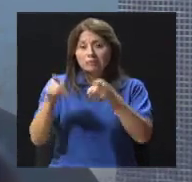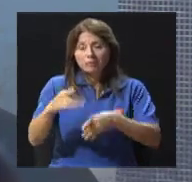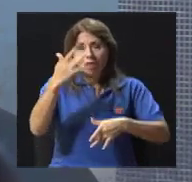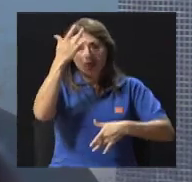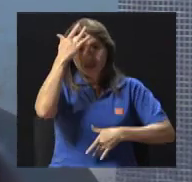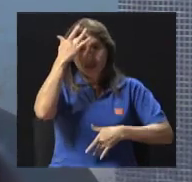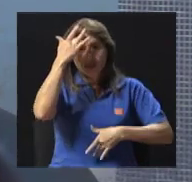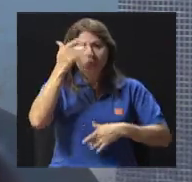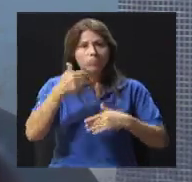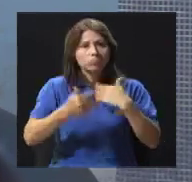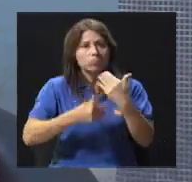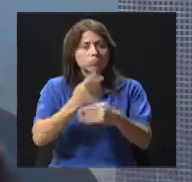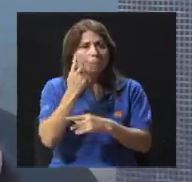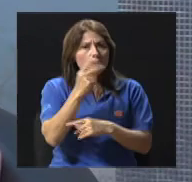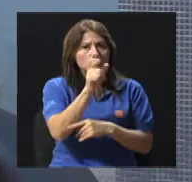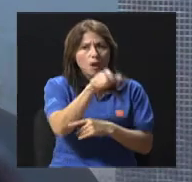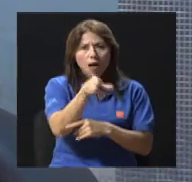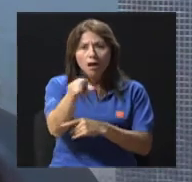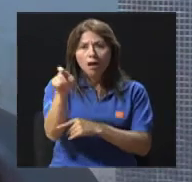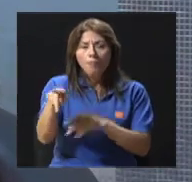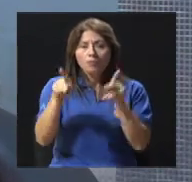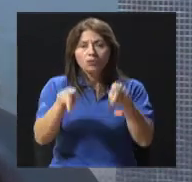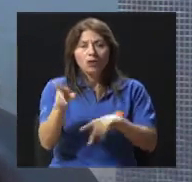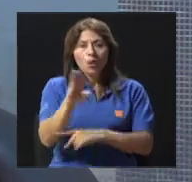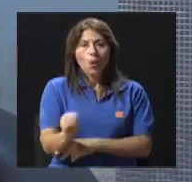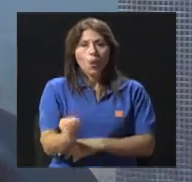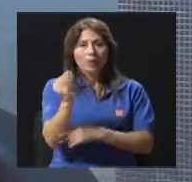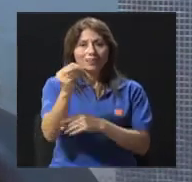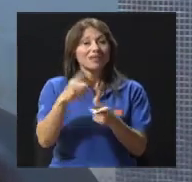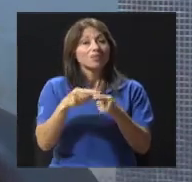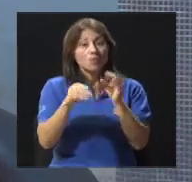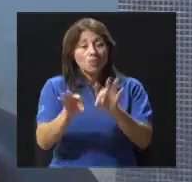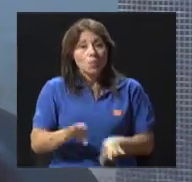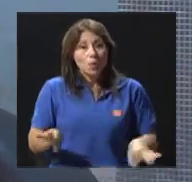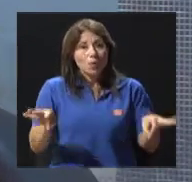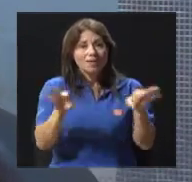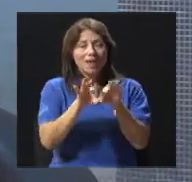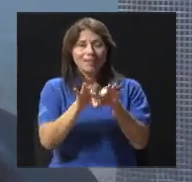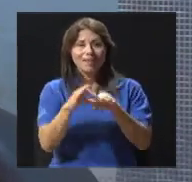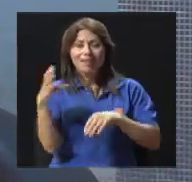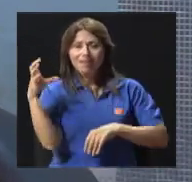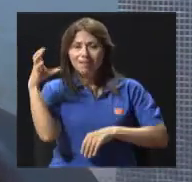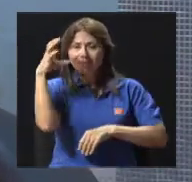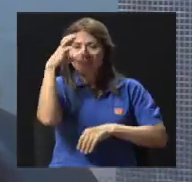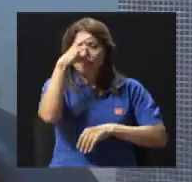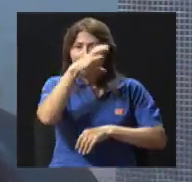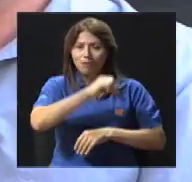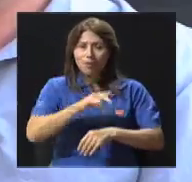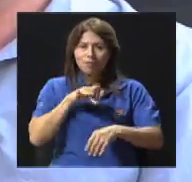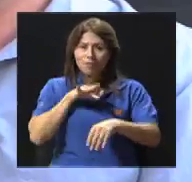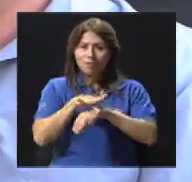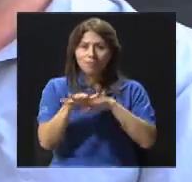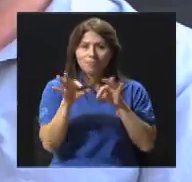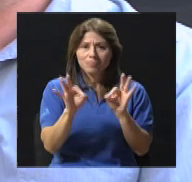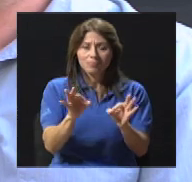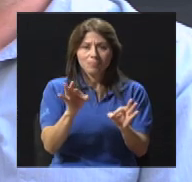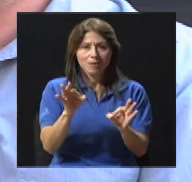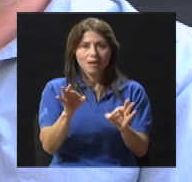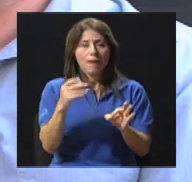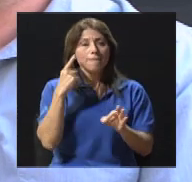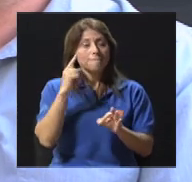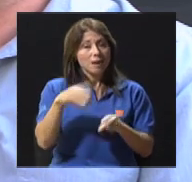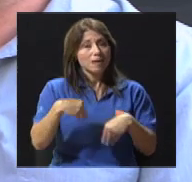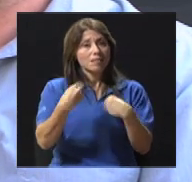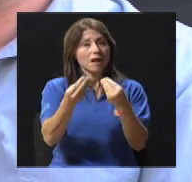más jóvenes. Entonces, ya les dije, la clave y el reto del país es detectar oportuna y tempranamente estos tumores para ofrecerle una oportunidad